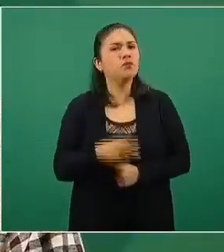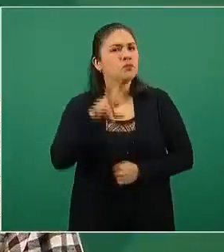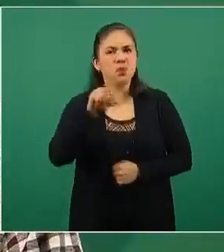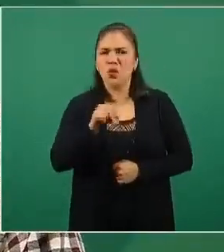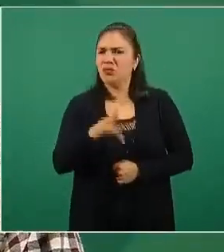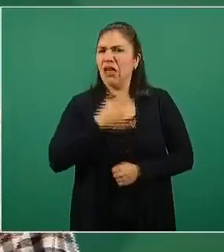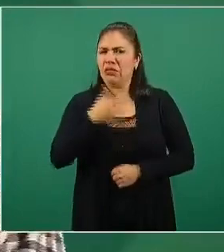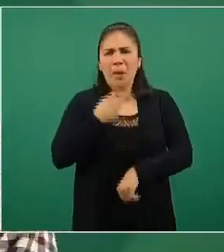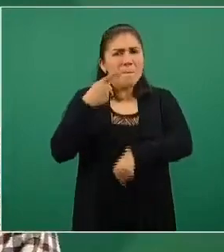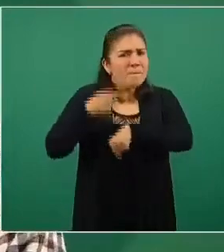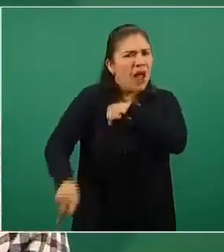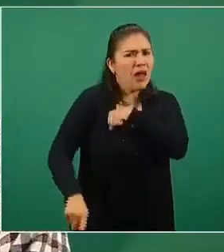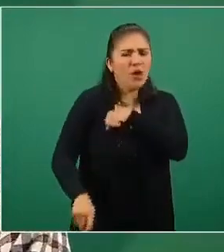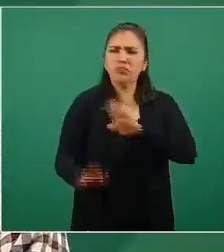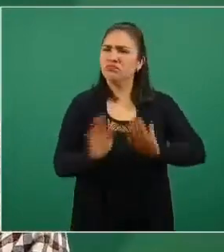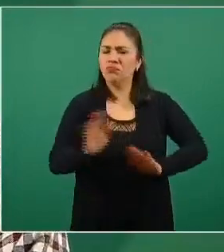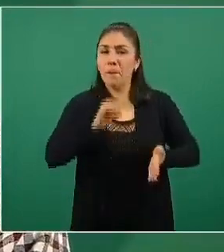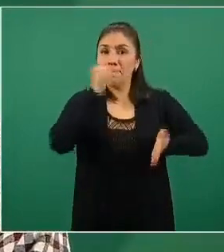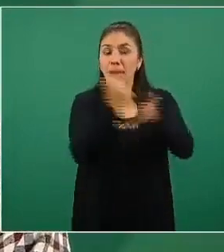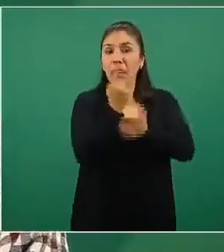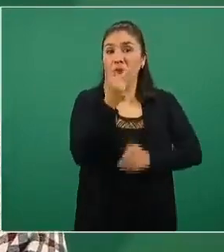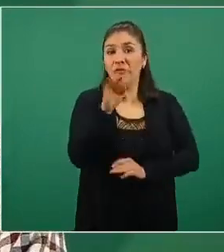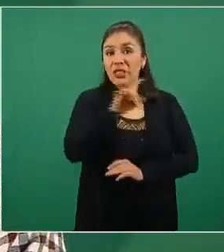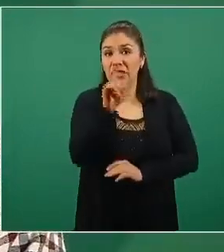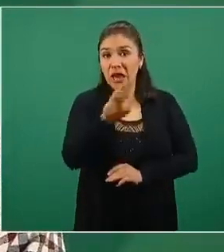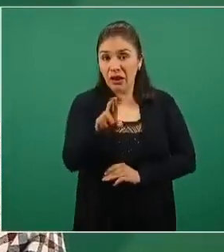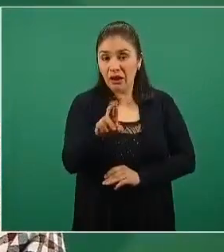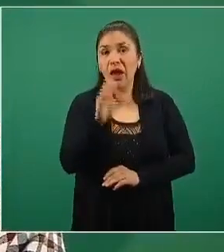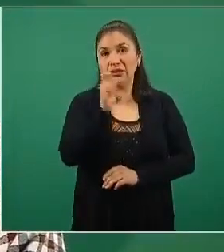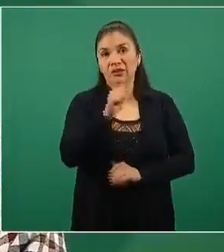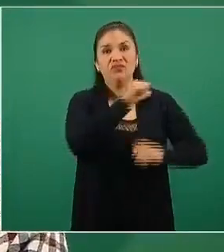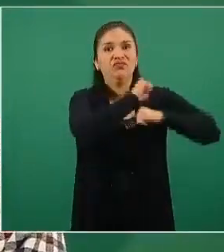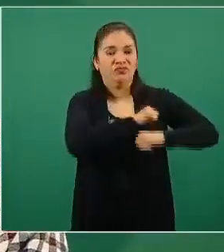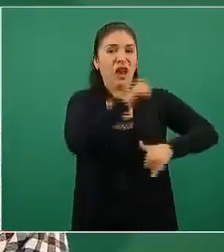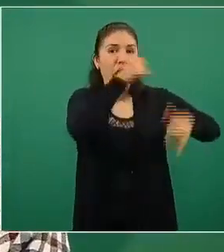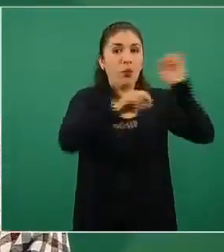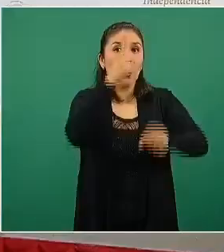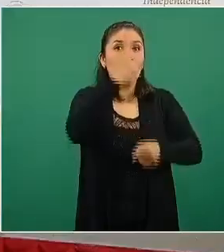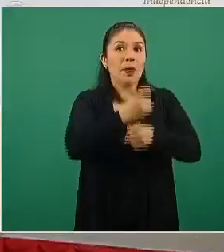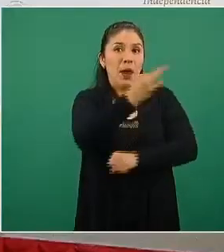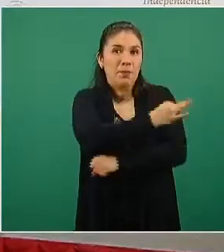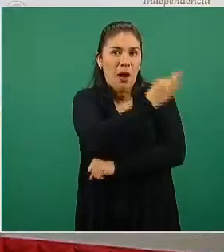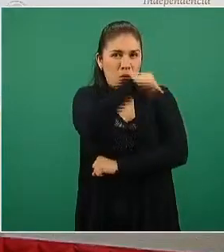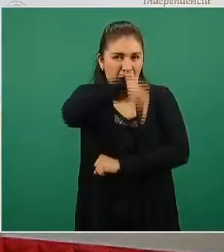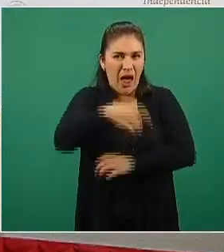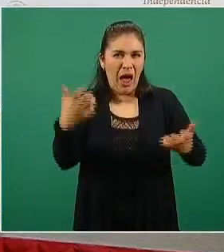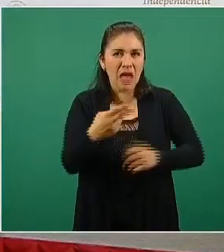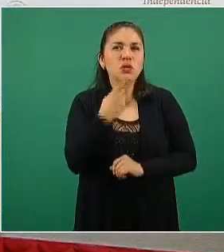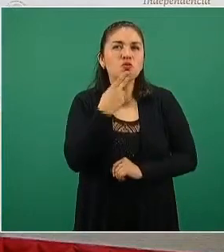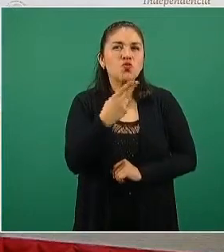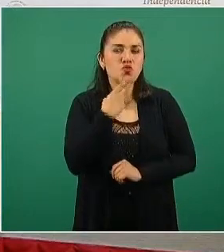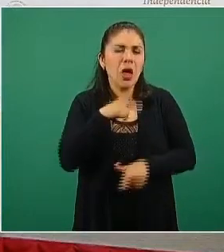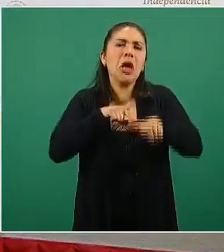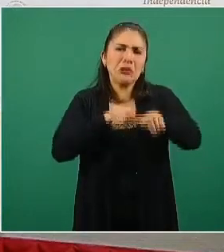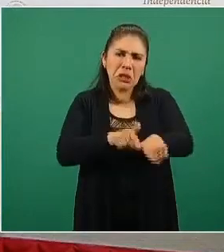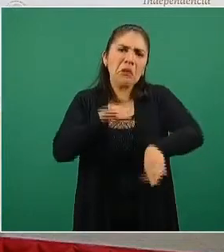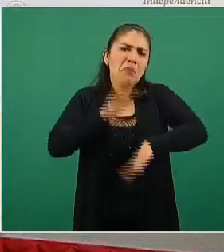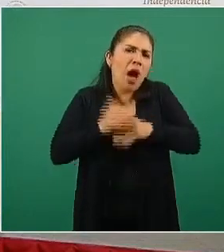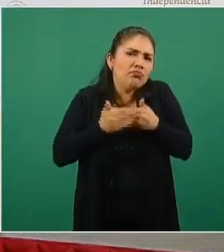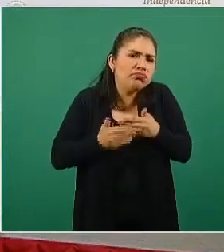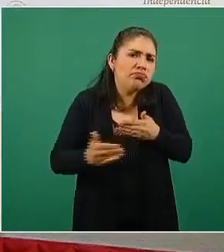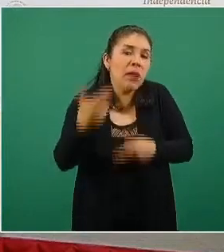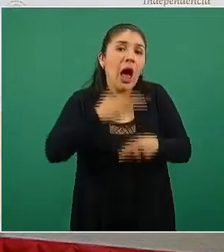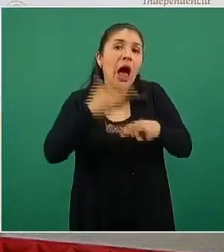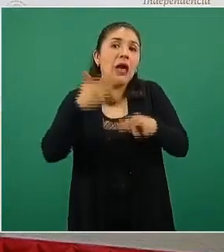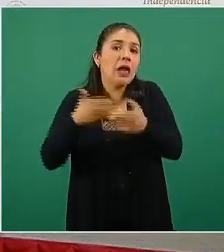peligro en ese sentido. Tanto Pfizer, que es el laboratorio de la primera vacuna que utilizamos en México, la que seguiremos utilizando